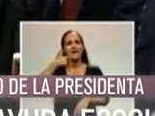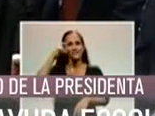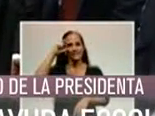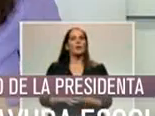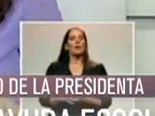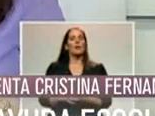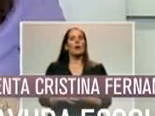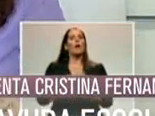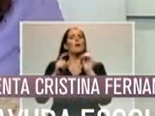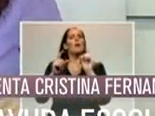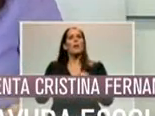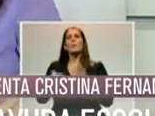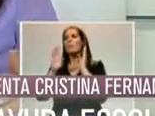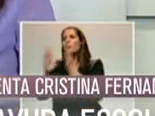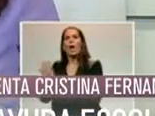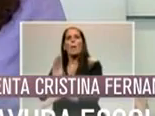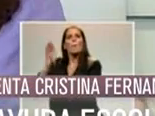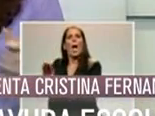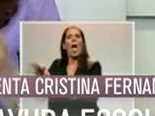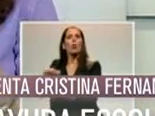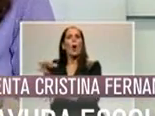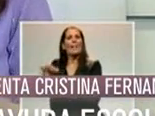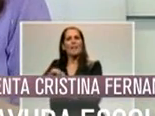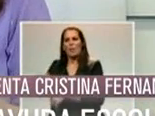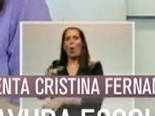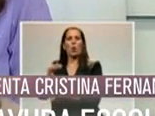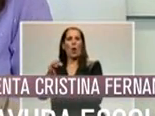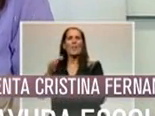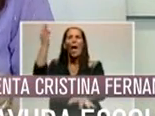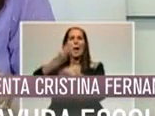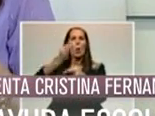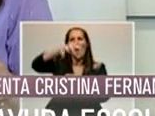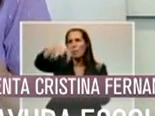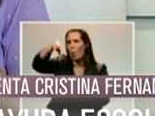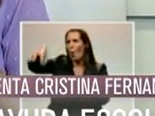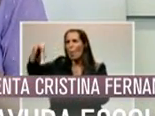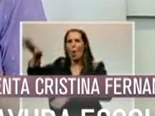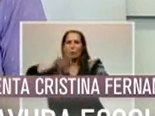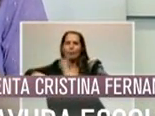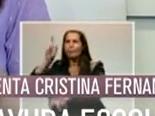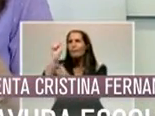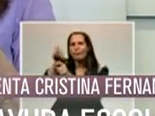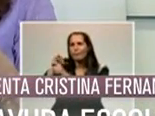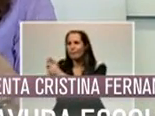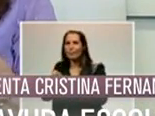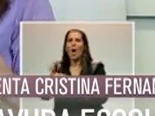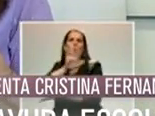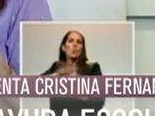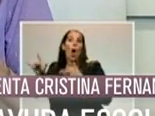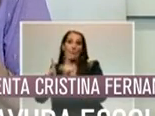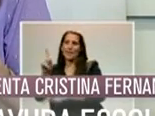públicos de todo el país. Hoy, entre reparaciones de colegios, nuevos mobiliarios, entre